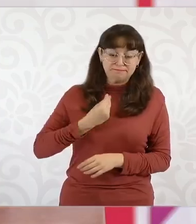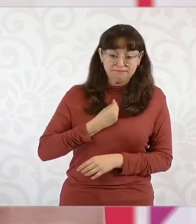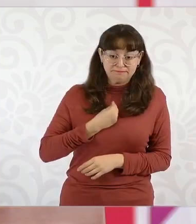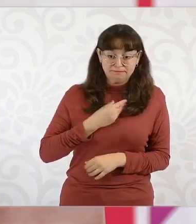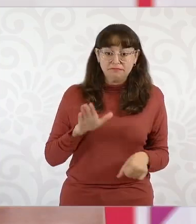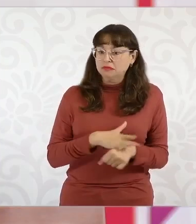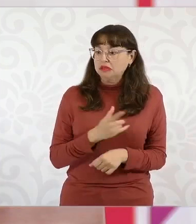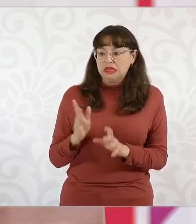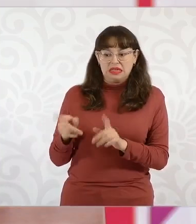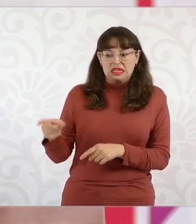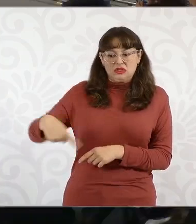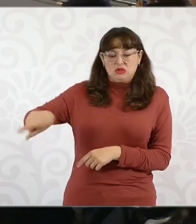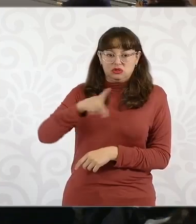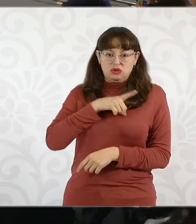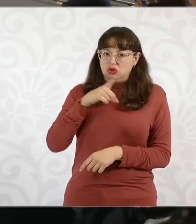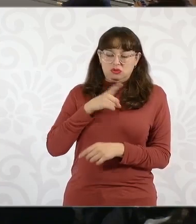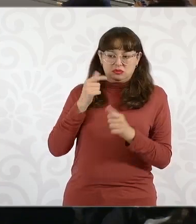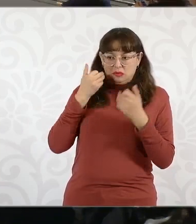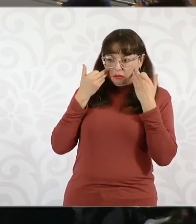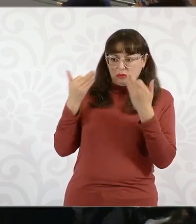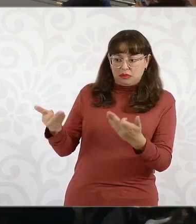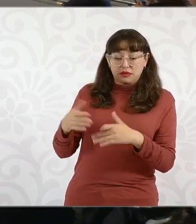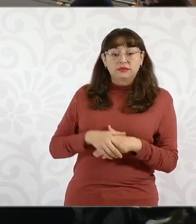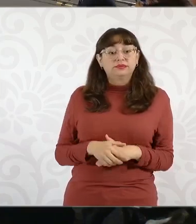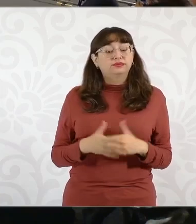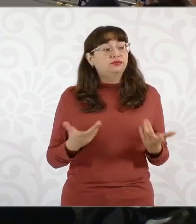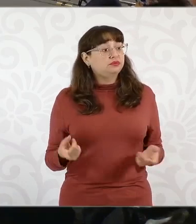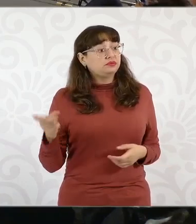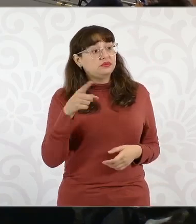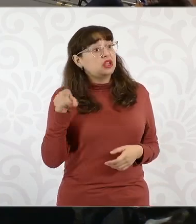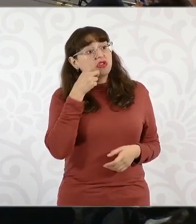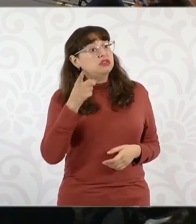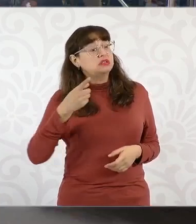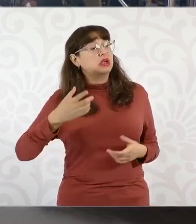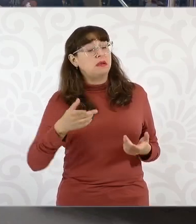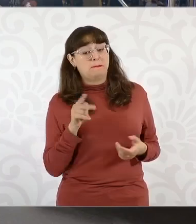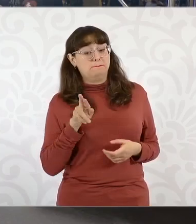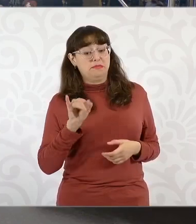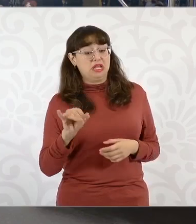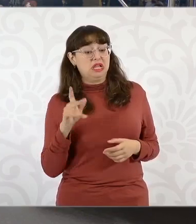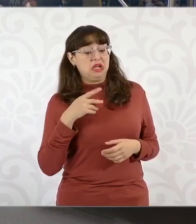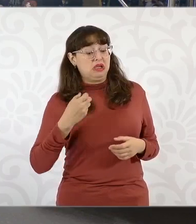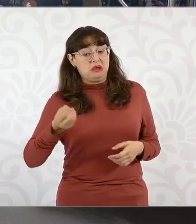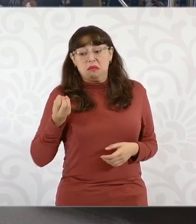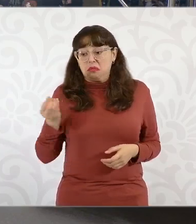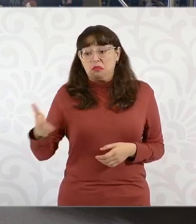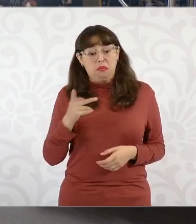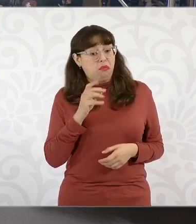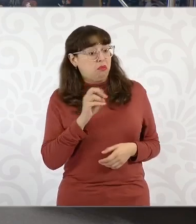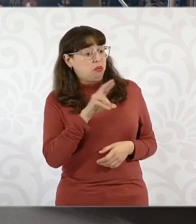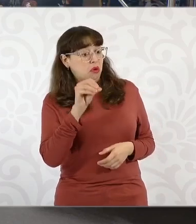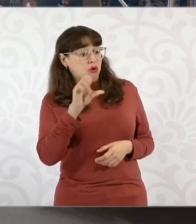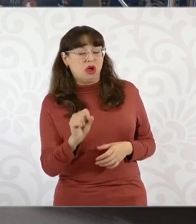muestran solitos cómo son. Ellos rechazan ser llamados porros, presidenta, o agresores. Bueno, yo conté la